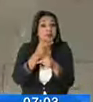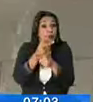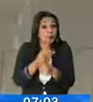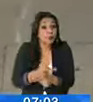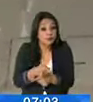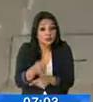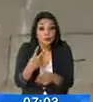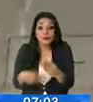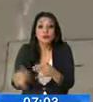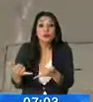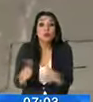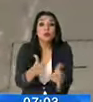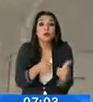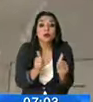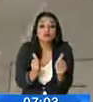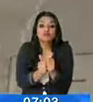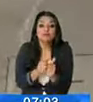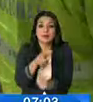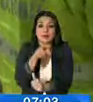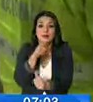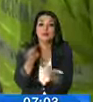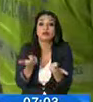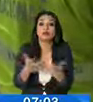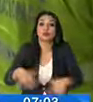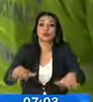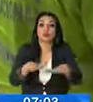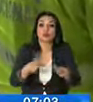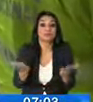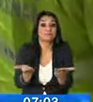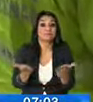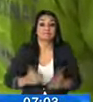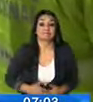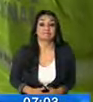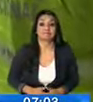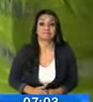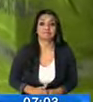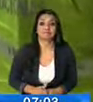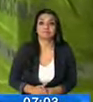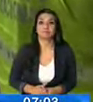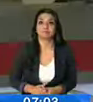quienes juegan sus hijos y sobre todo donde en quito informó y bancas amén